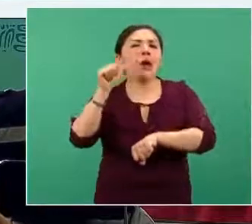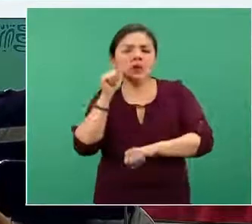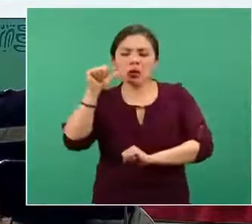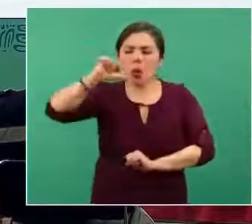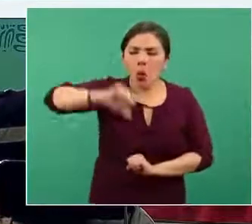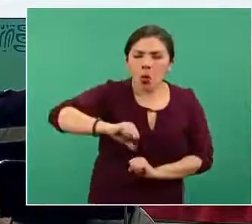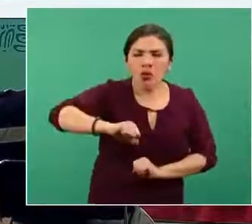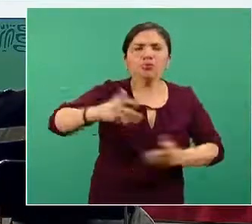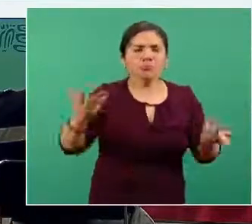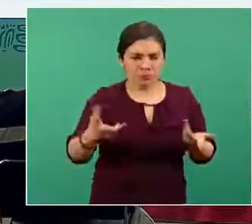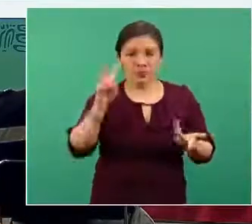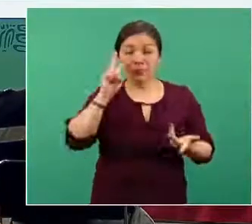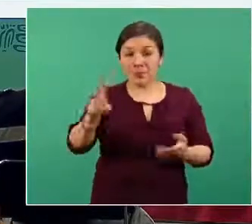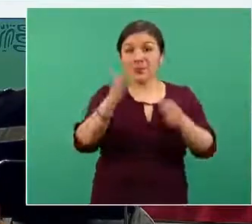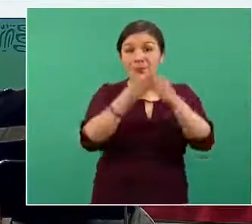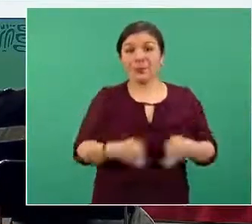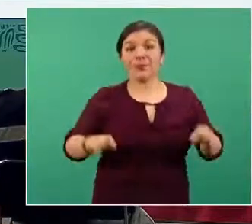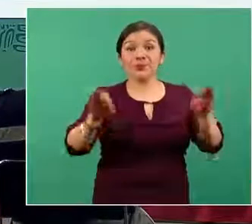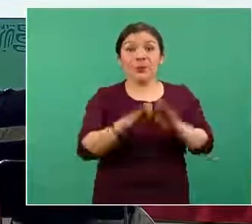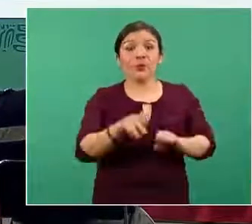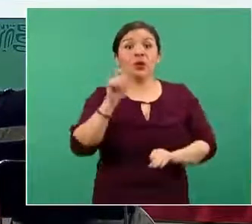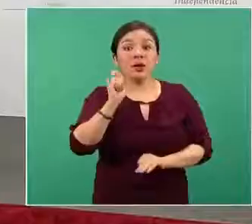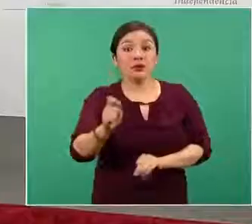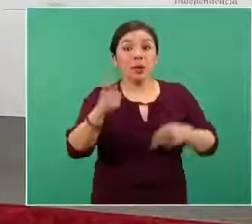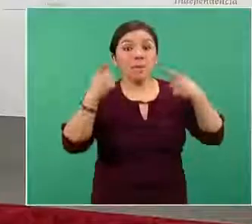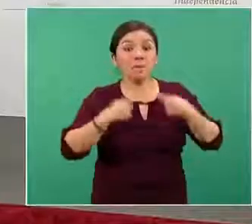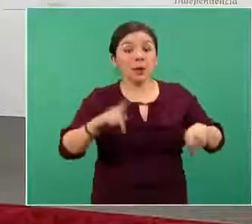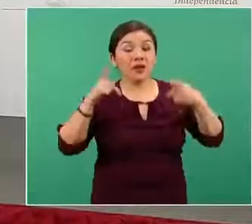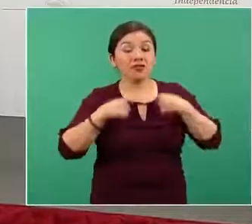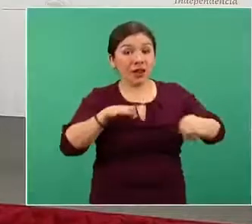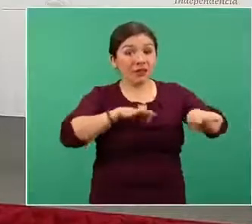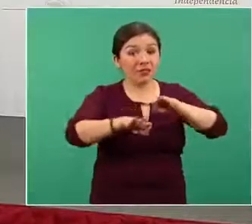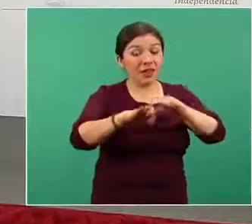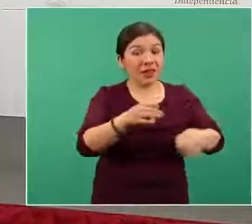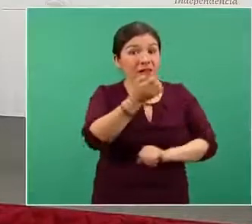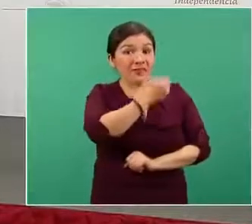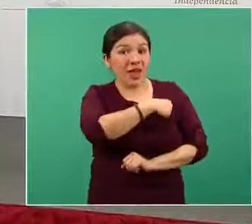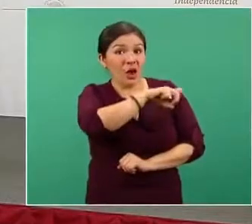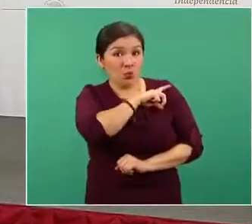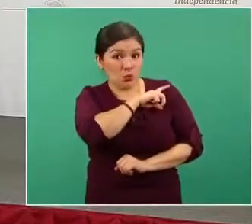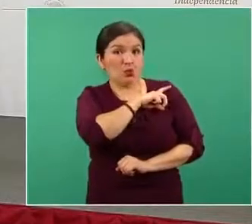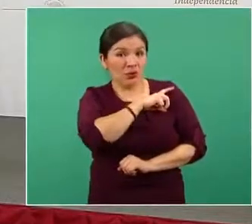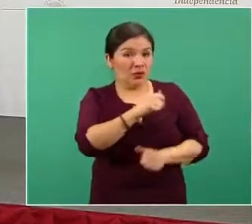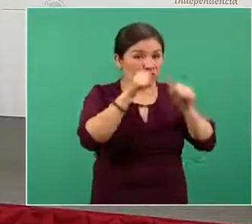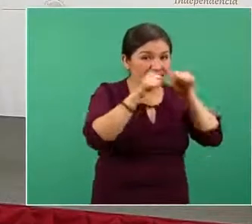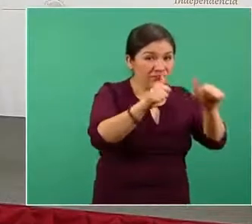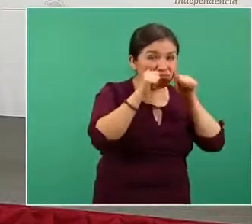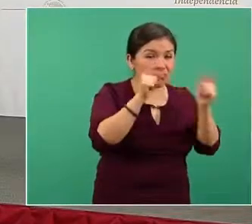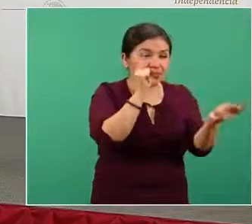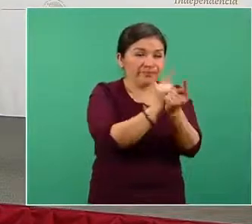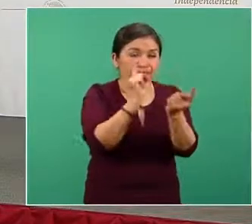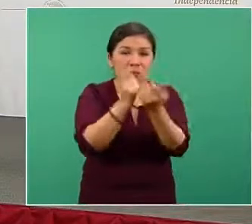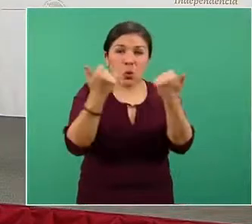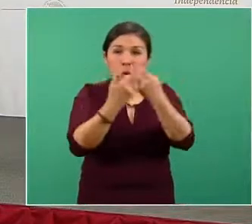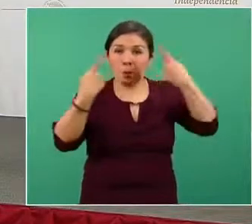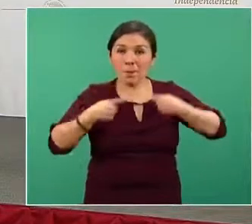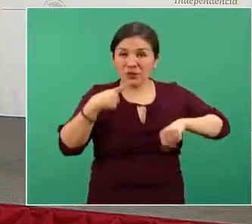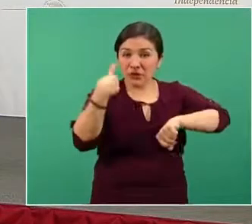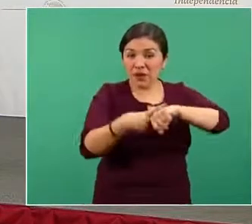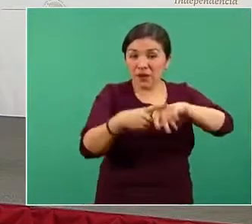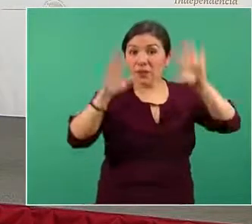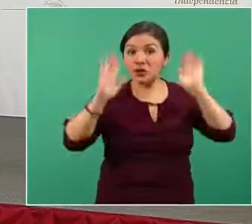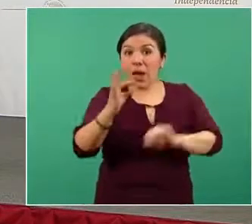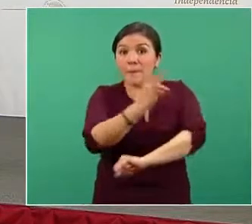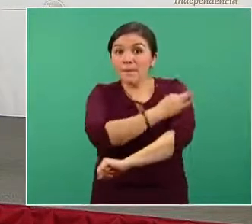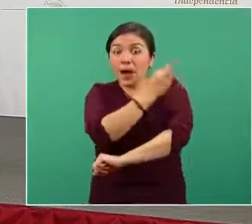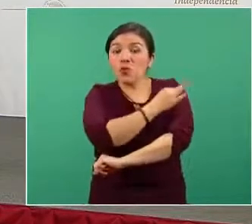pero destacamos que del personal de salud de primera línea, especialmente que hasta el momento se ha vacunado, ya